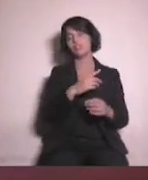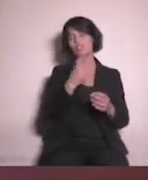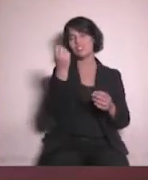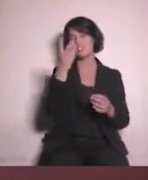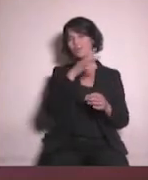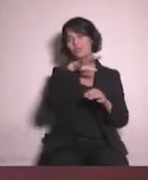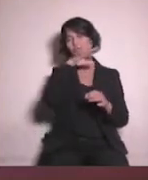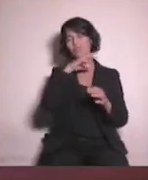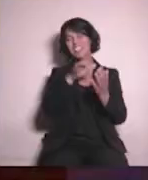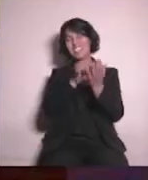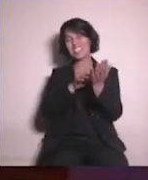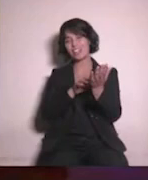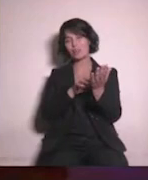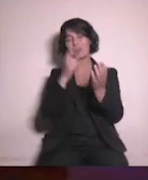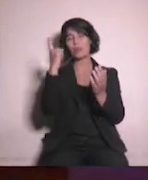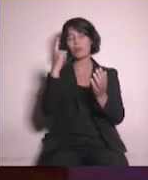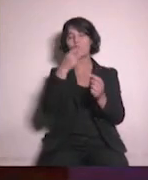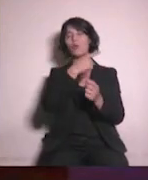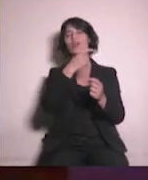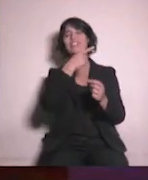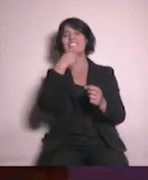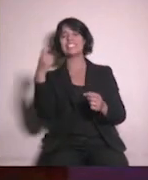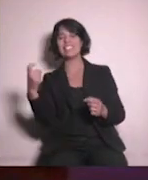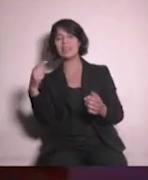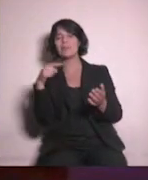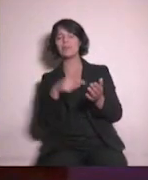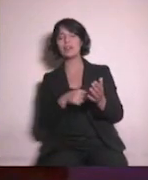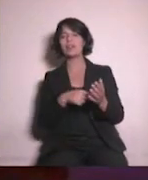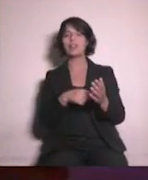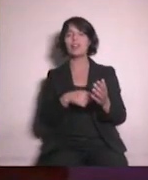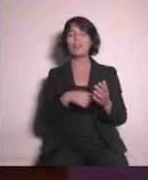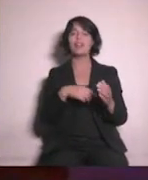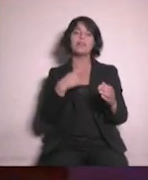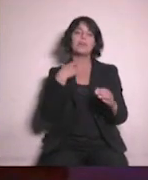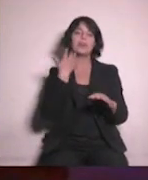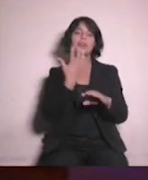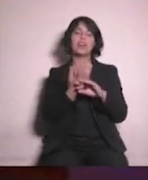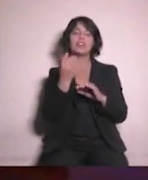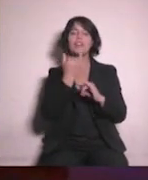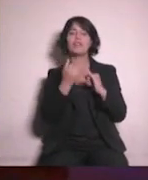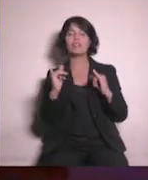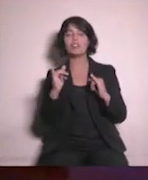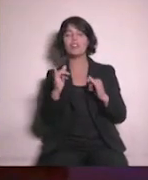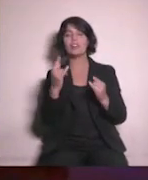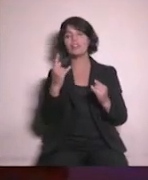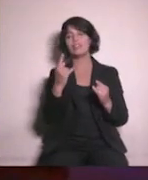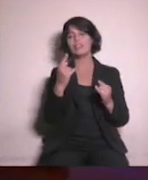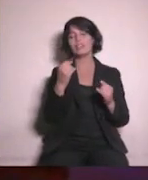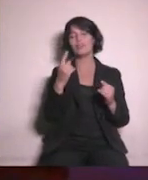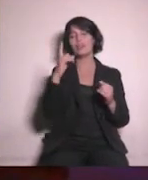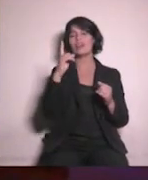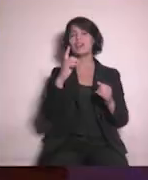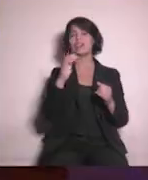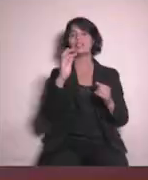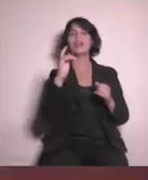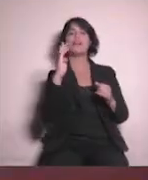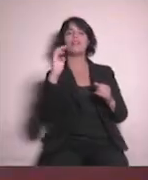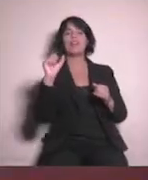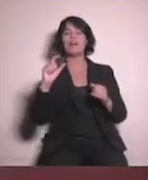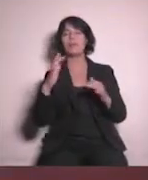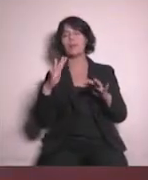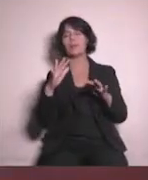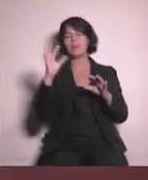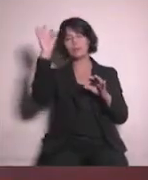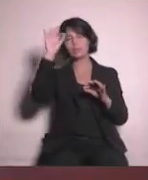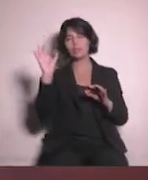por eso, uno en 100.000. Y por lo tanto, lo que hay al final del día en una tabla de mortalidad es en promedio